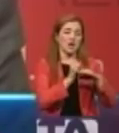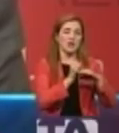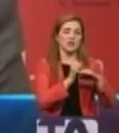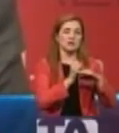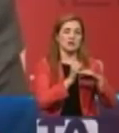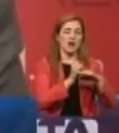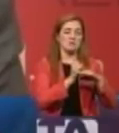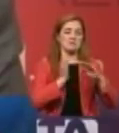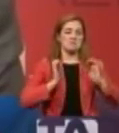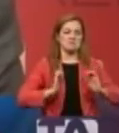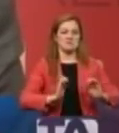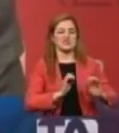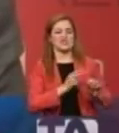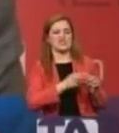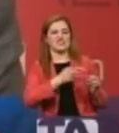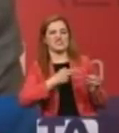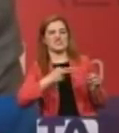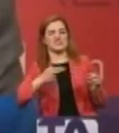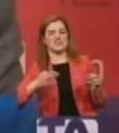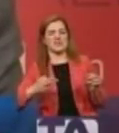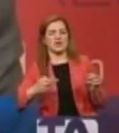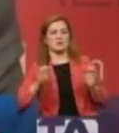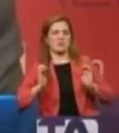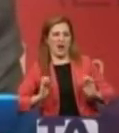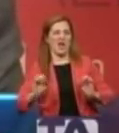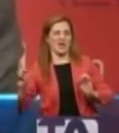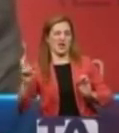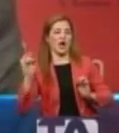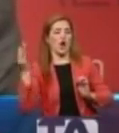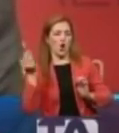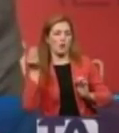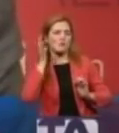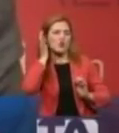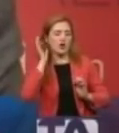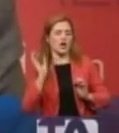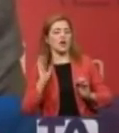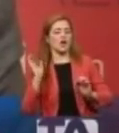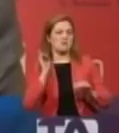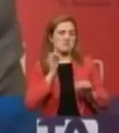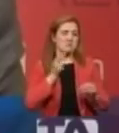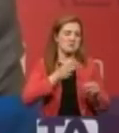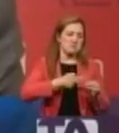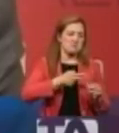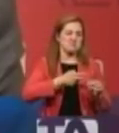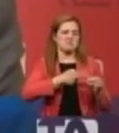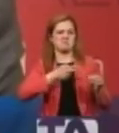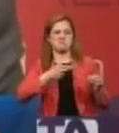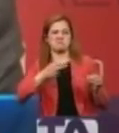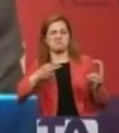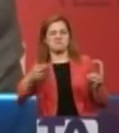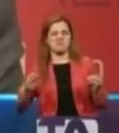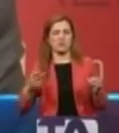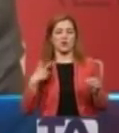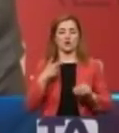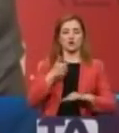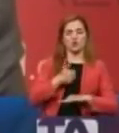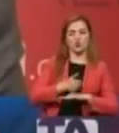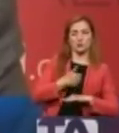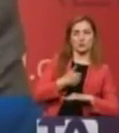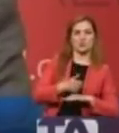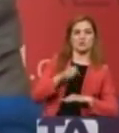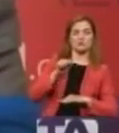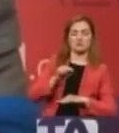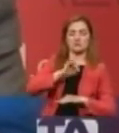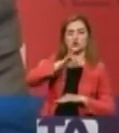quizás en una situación de buscar un mayor acercamiento, el pastor Jonathan Patricio Carrillo